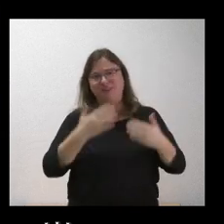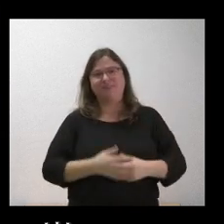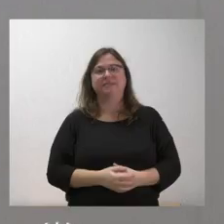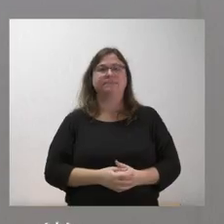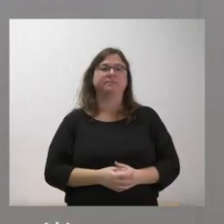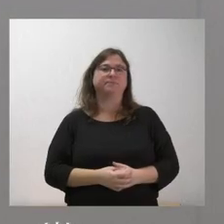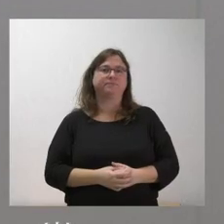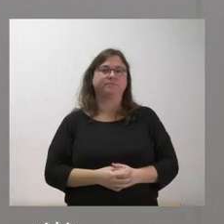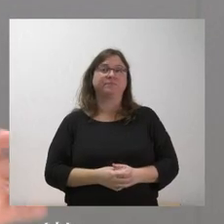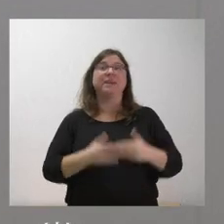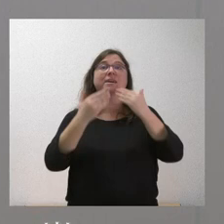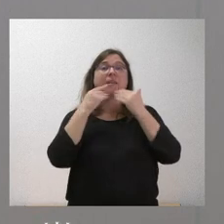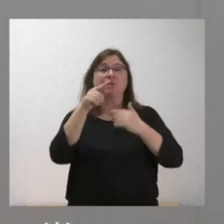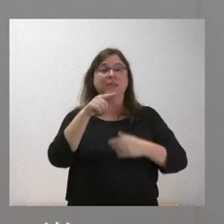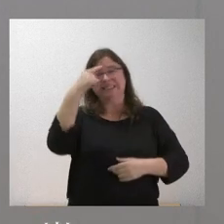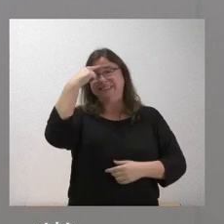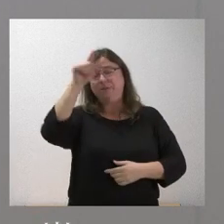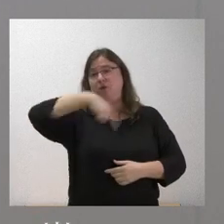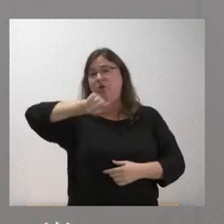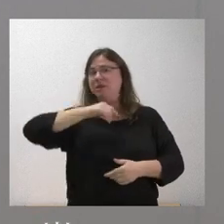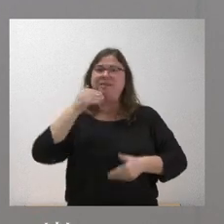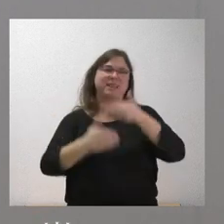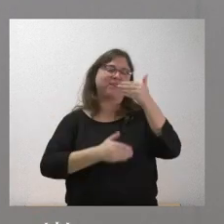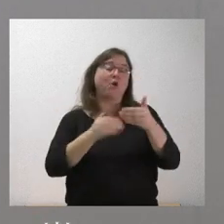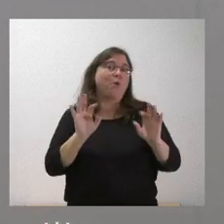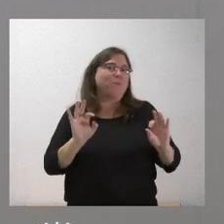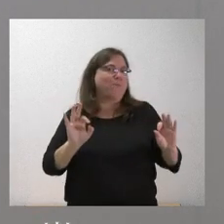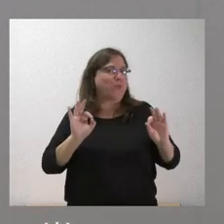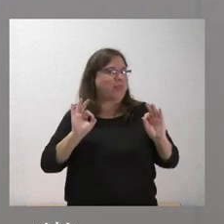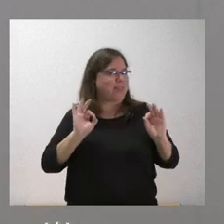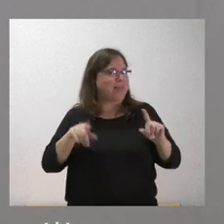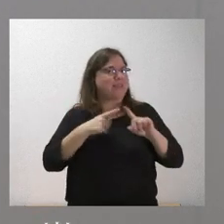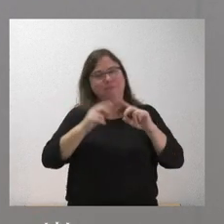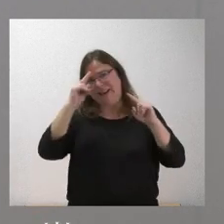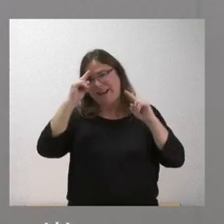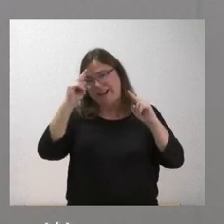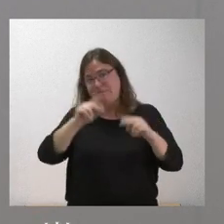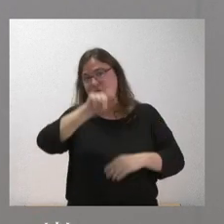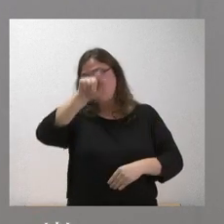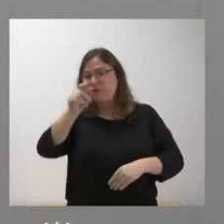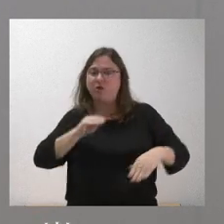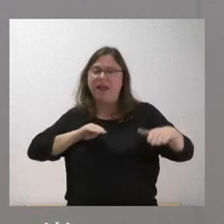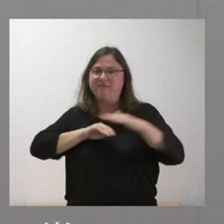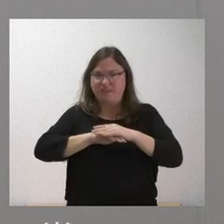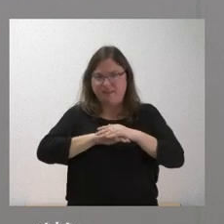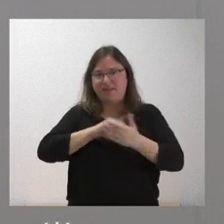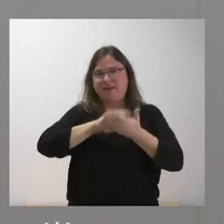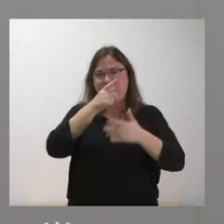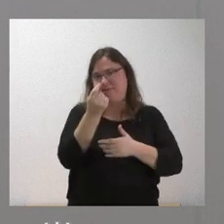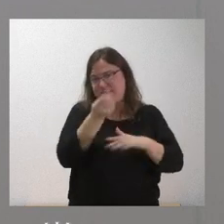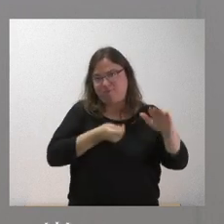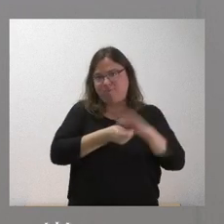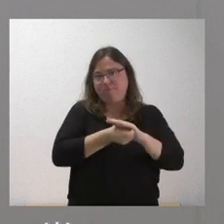Sí pues gracias a usted sabe usted que nosotros tenemos una tradicional prudencia y respeto hacia las personas que invierten en de León que tienen que ser ellas las